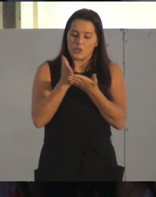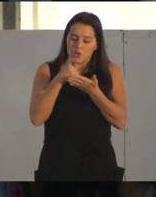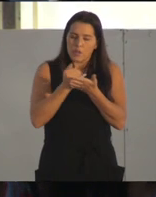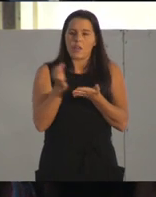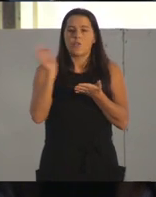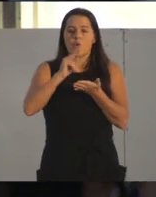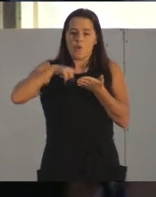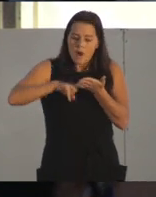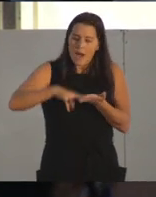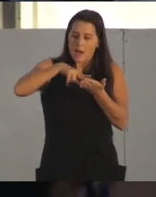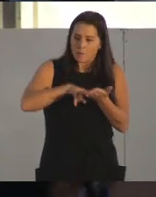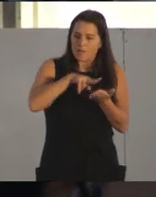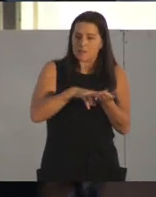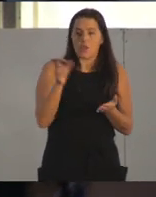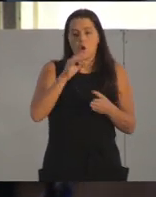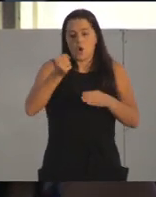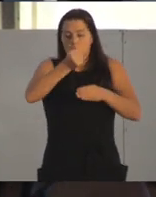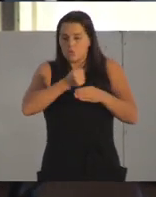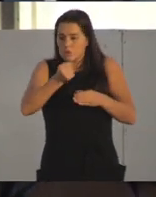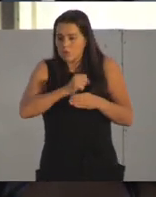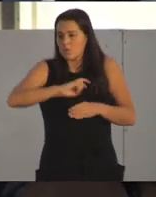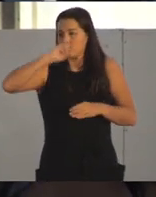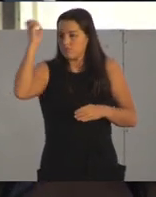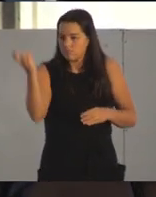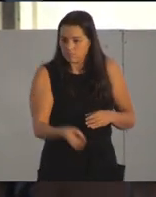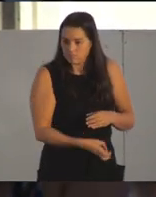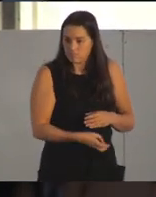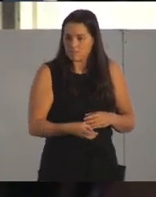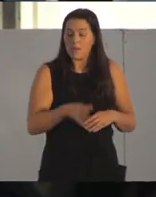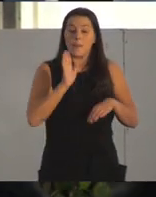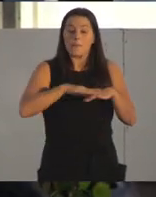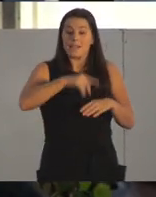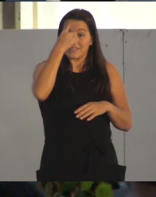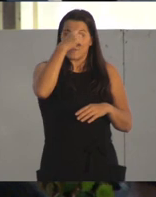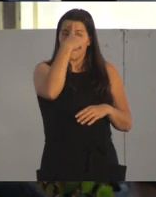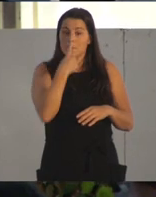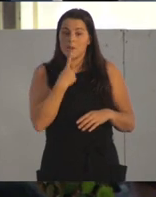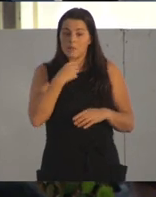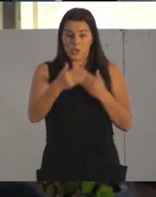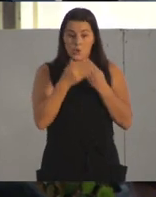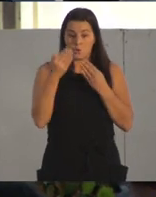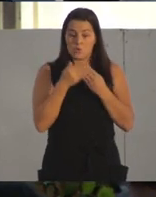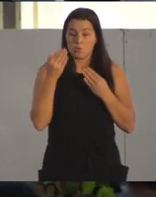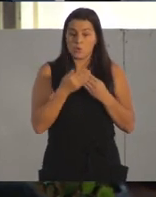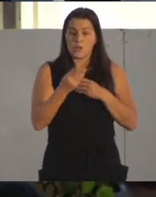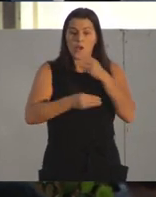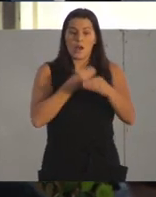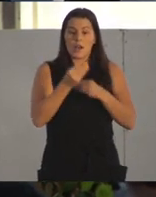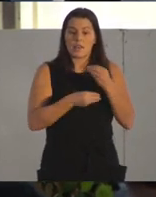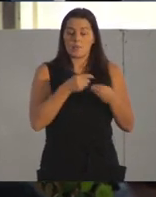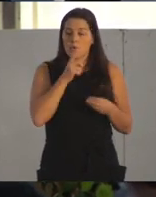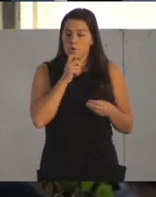pequeño, triturado o texturizado. Para conocer este perfil de los usuarios, como ha comentado